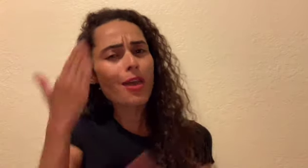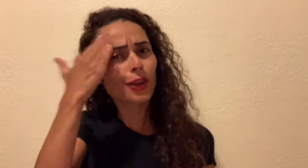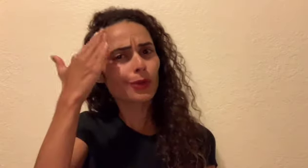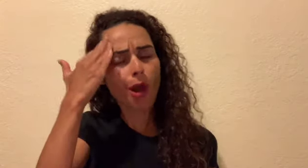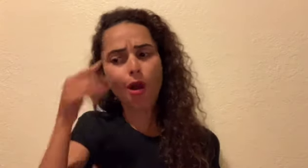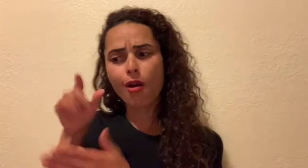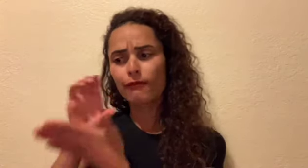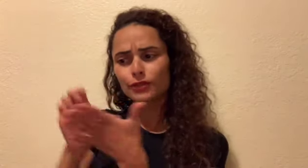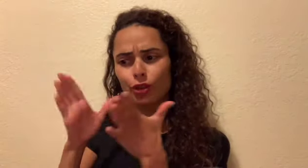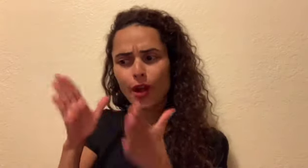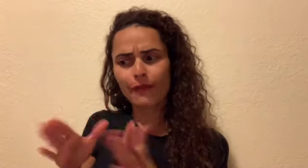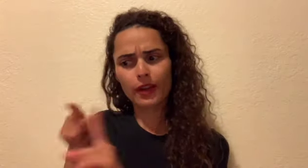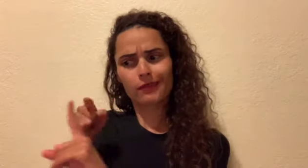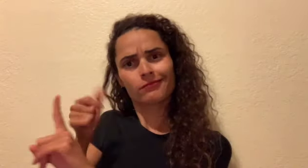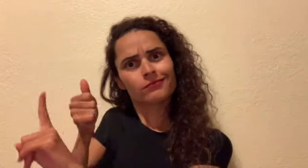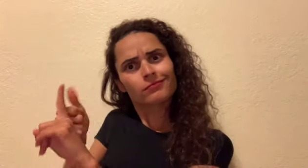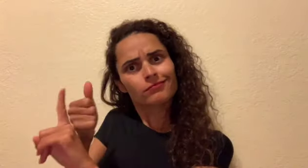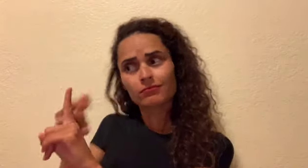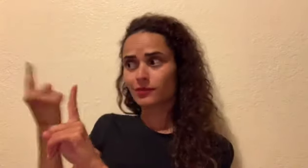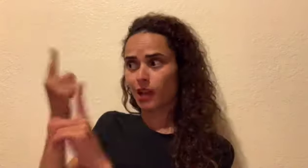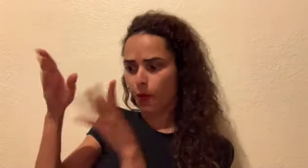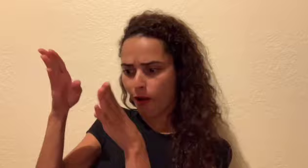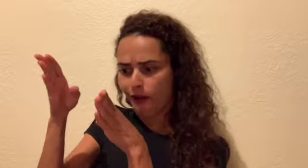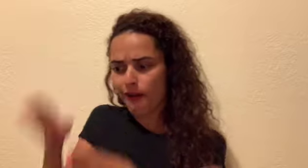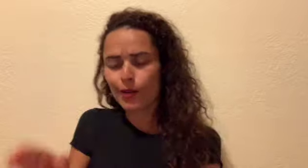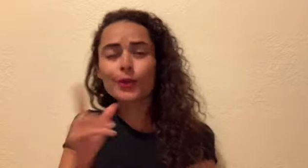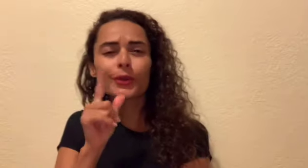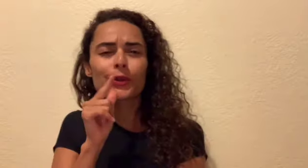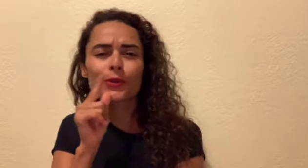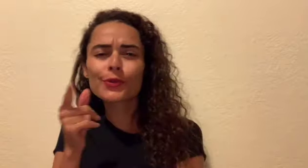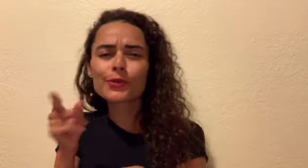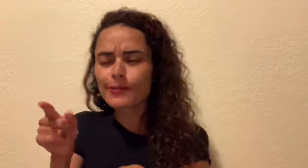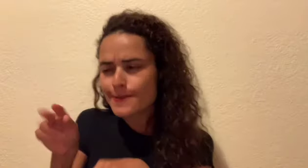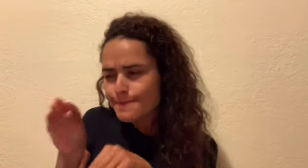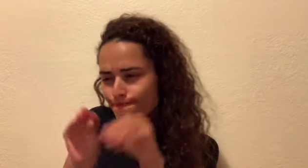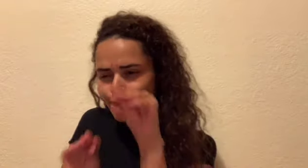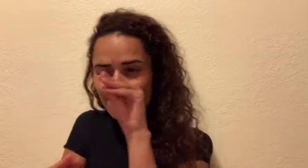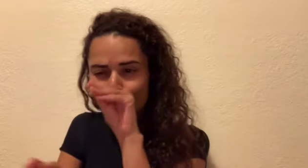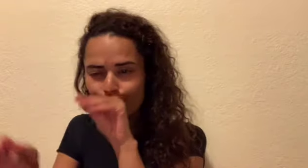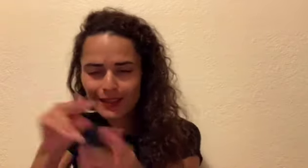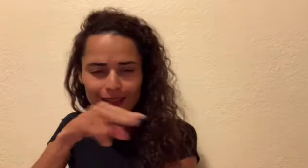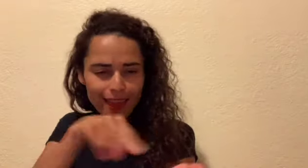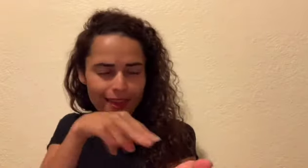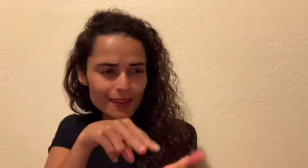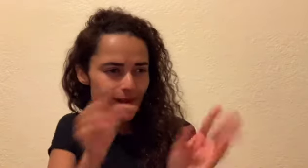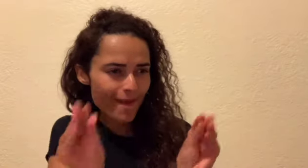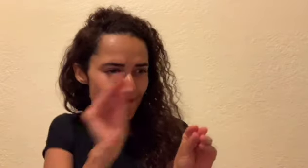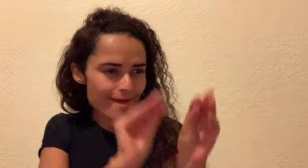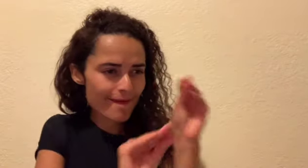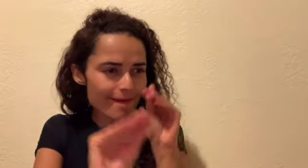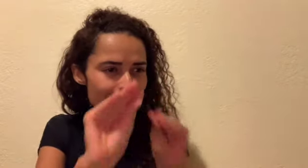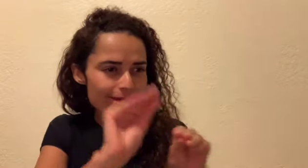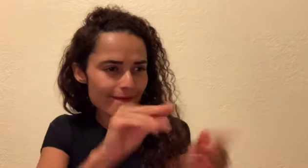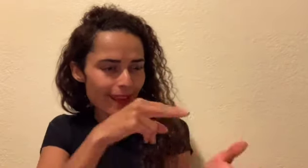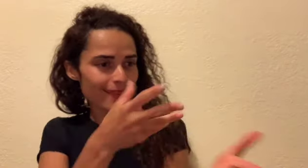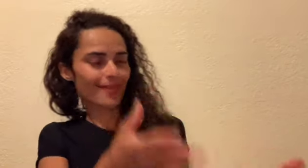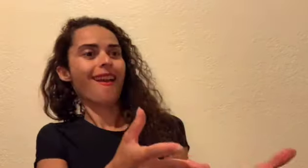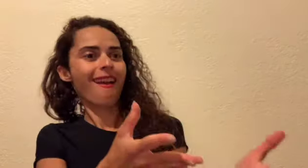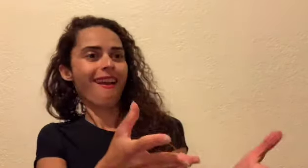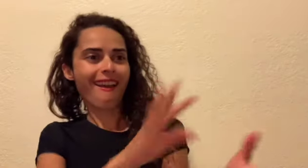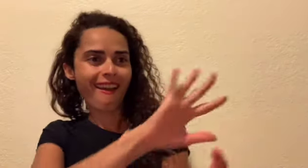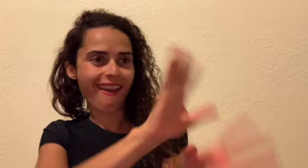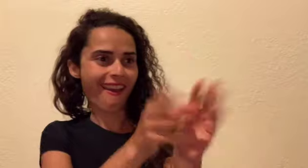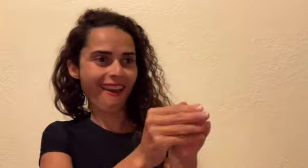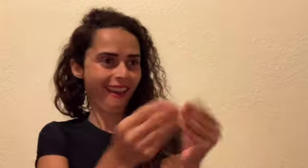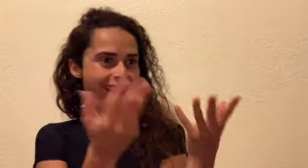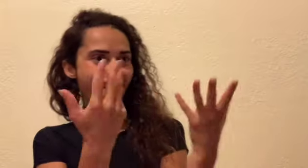know, a choreographer is someone who links movements together to create a dance. Como pueden saber, una coreógrafa es